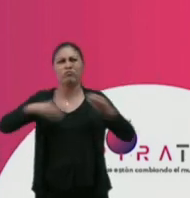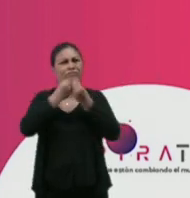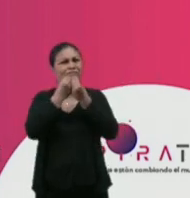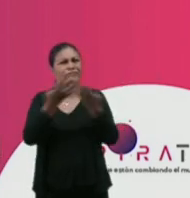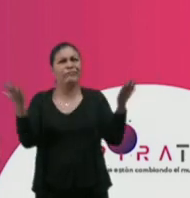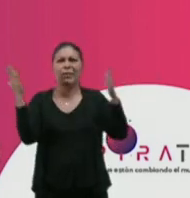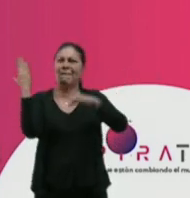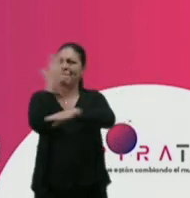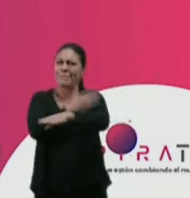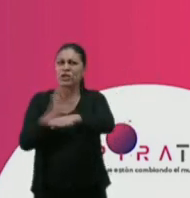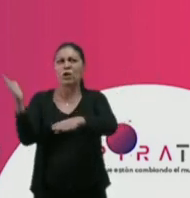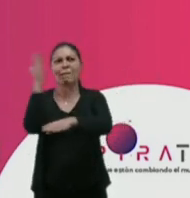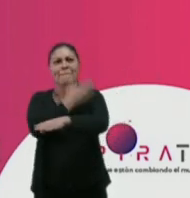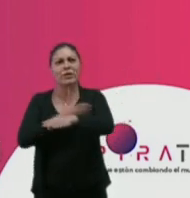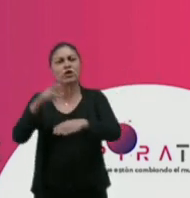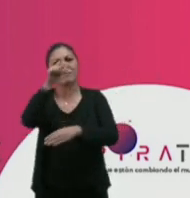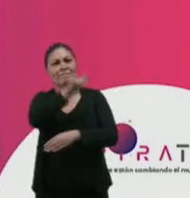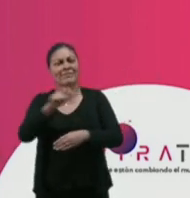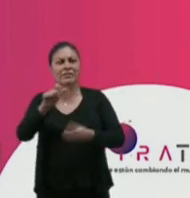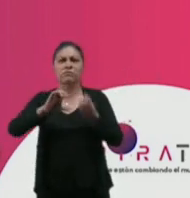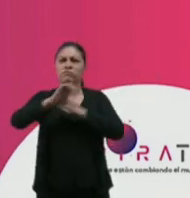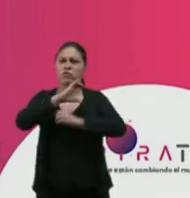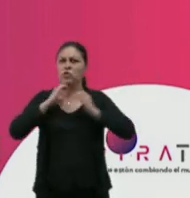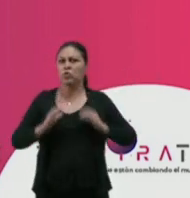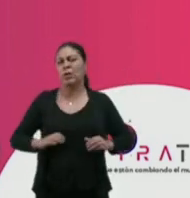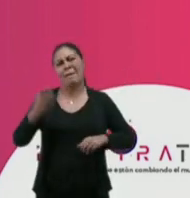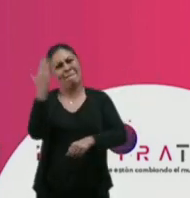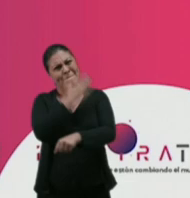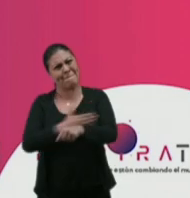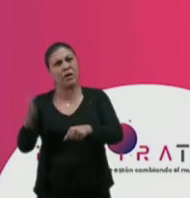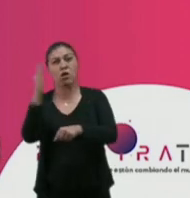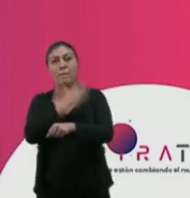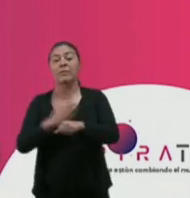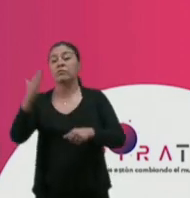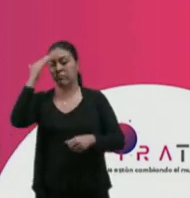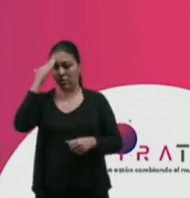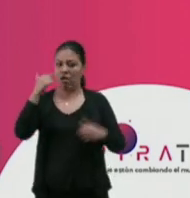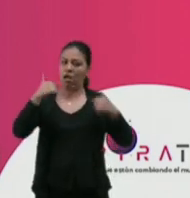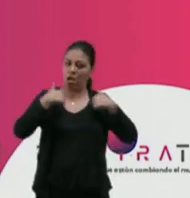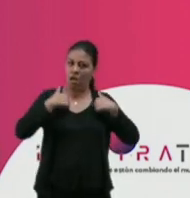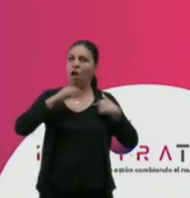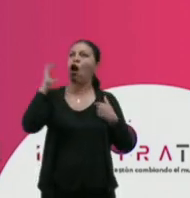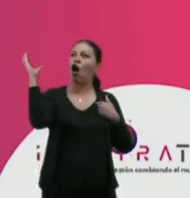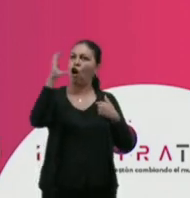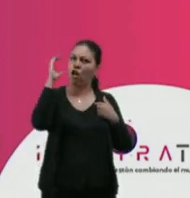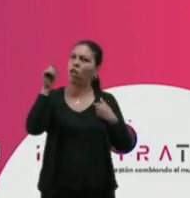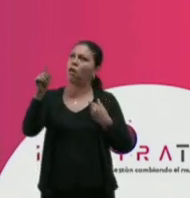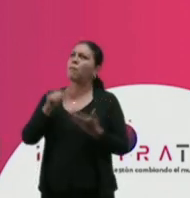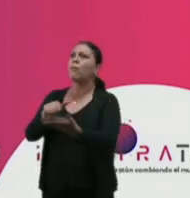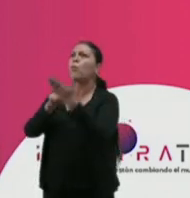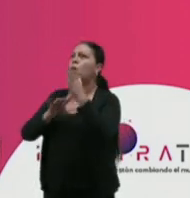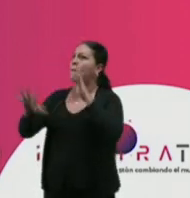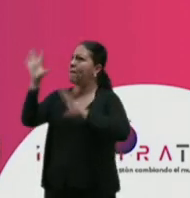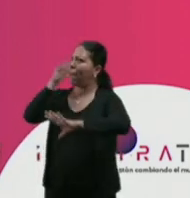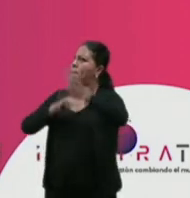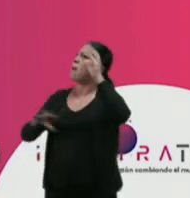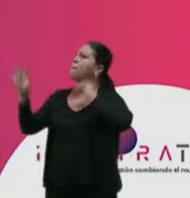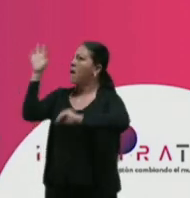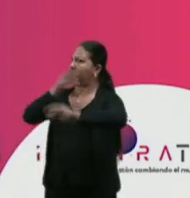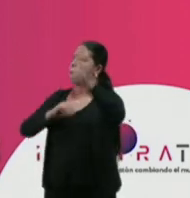usuarios. Definitivamente es algo que nosotros en Colombia podríamos aprender de eso y de verdad nos encantaría